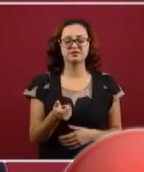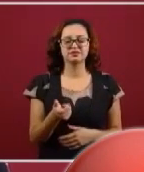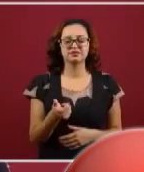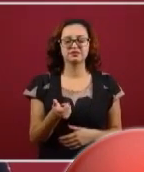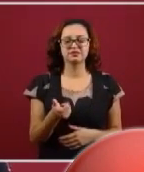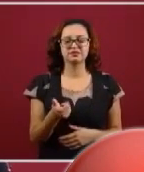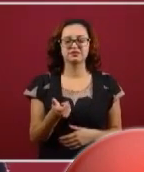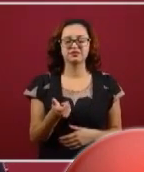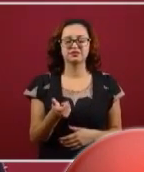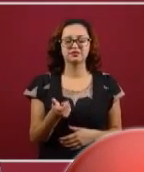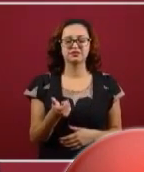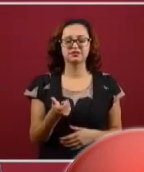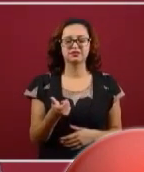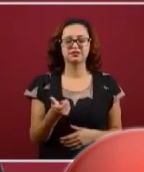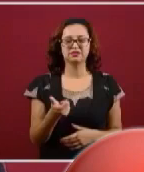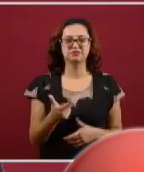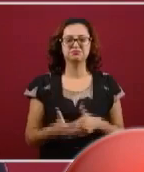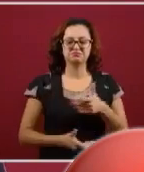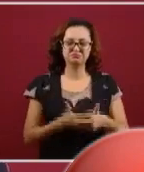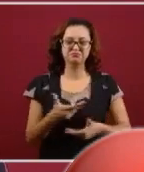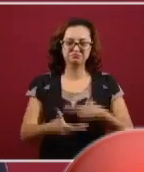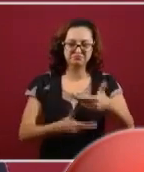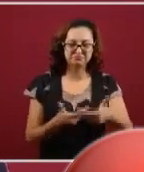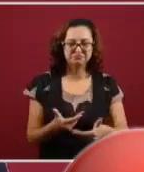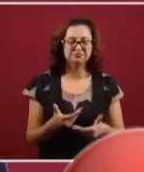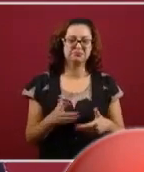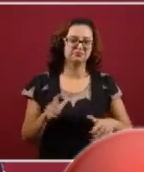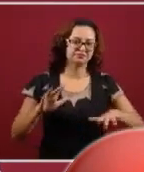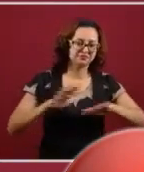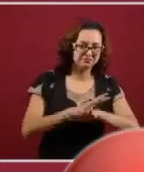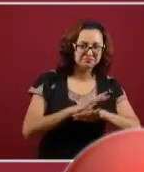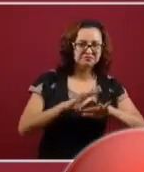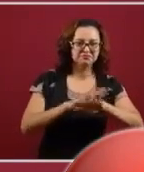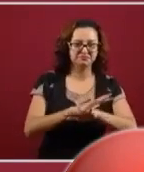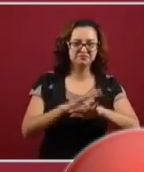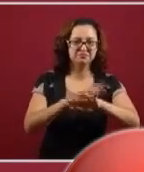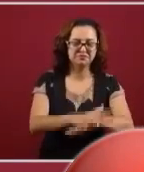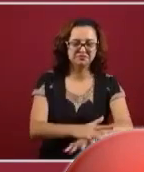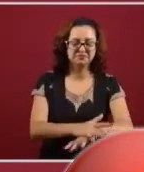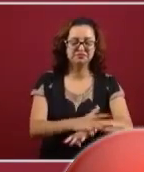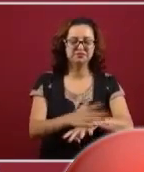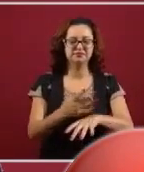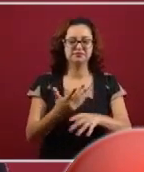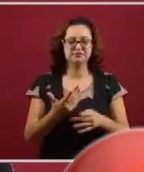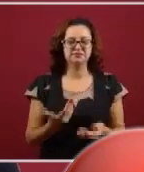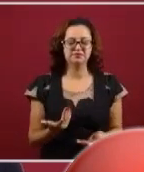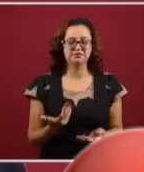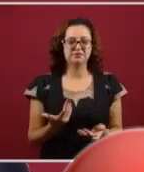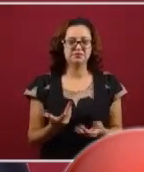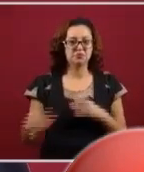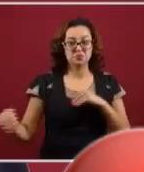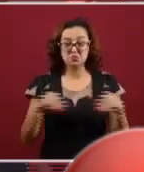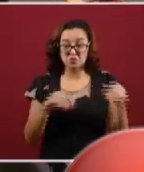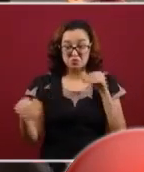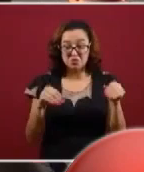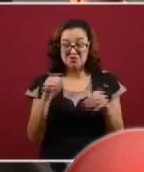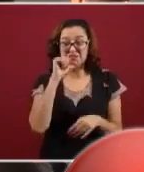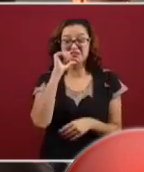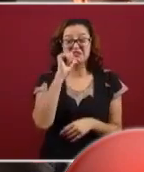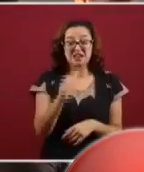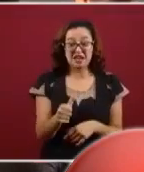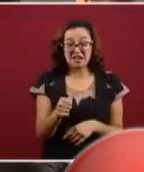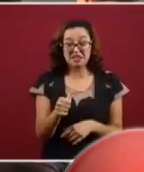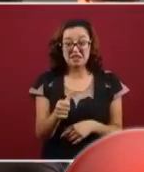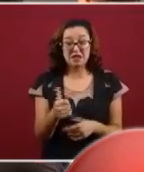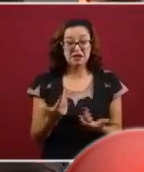que se están llevando a cabo cambios. Si no se moviera nada, ni